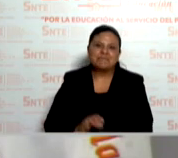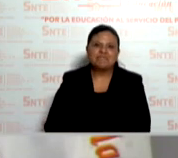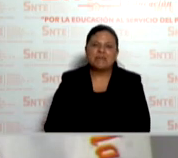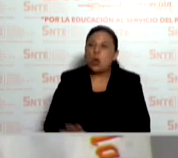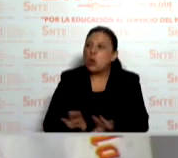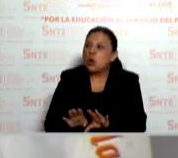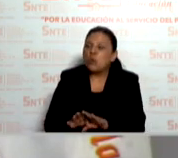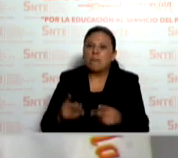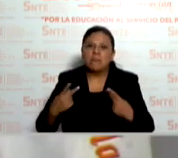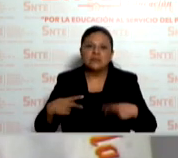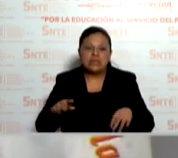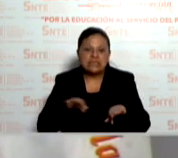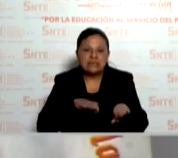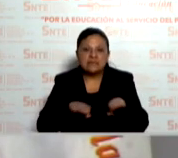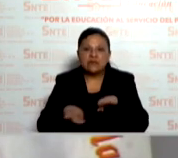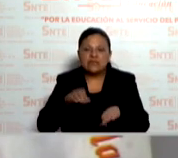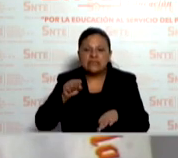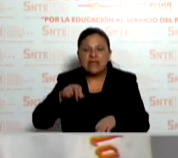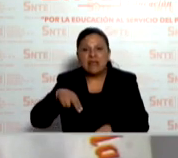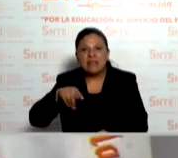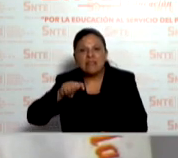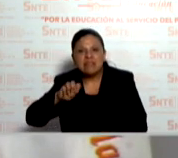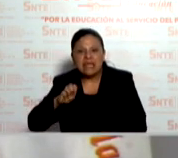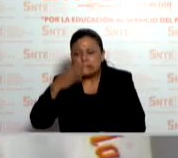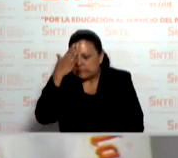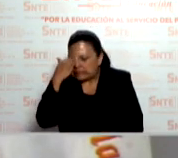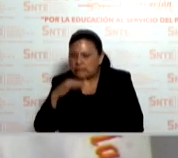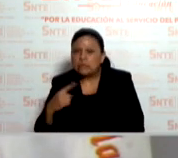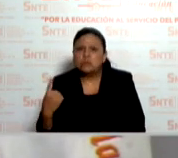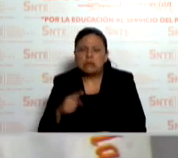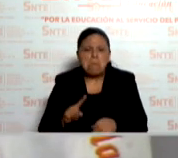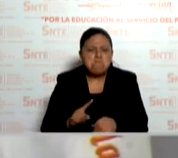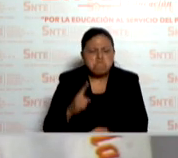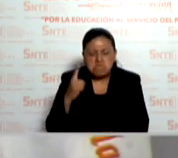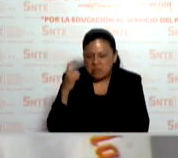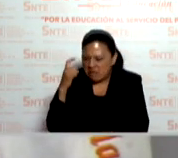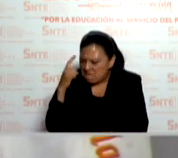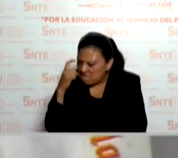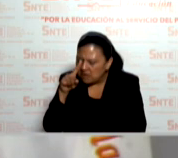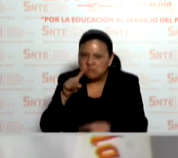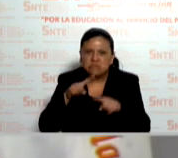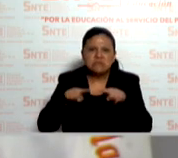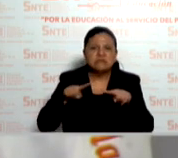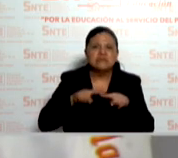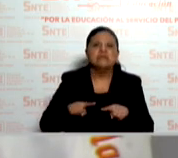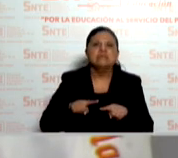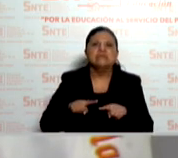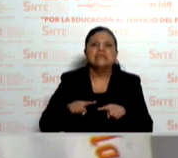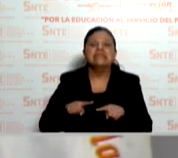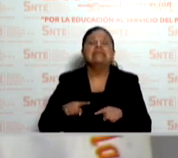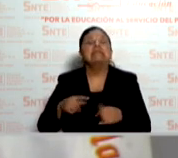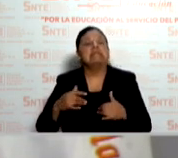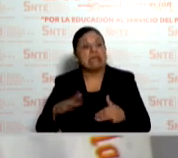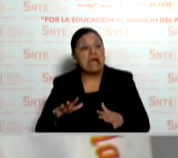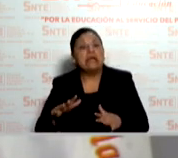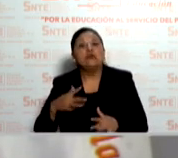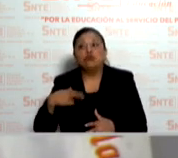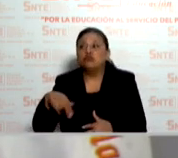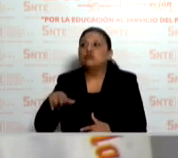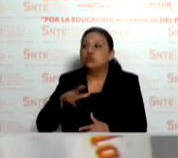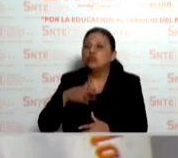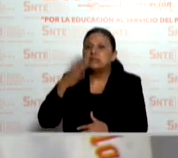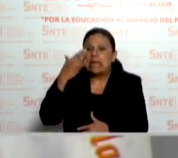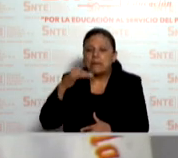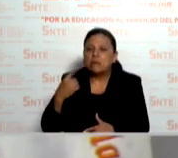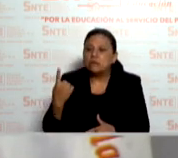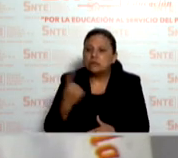CENTE, nos hacemos conscientes de los retos y desafíos a los cuales nos enfrentamos, ya que somos los responsables de